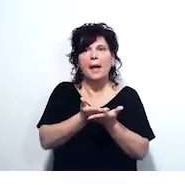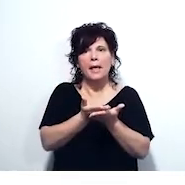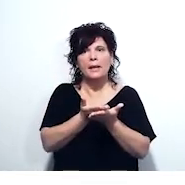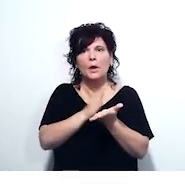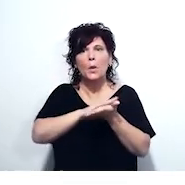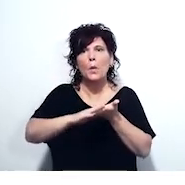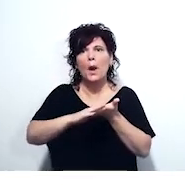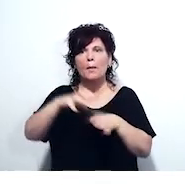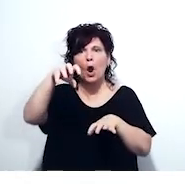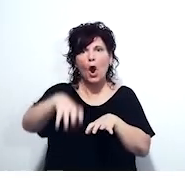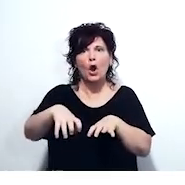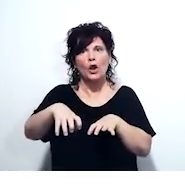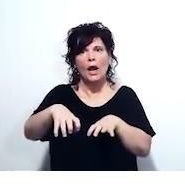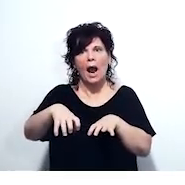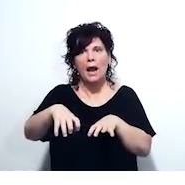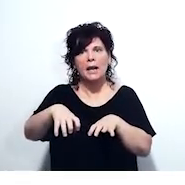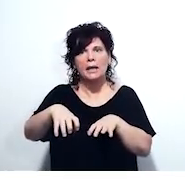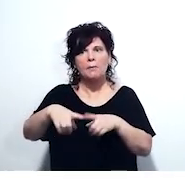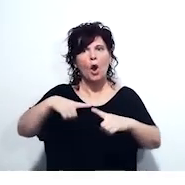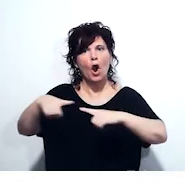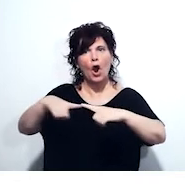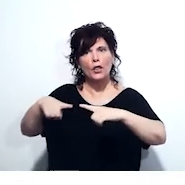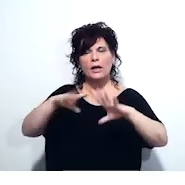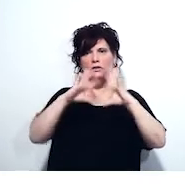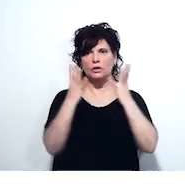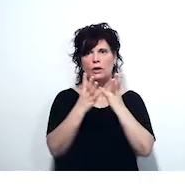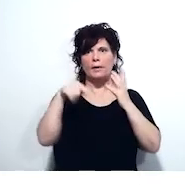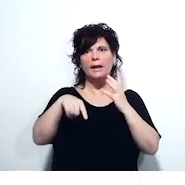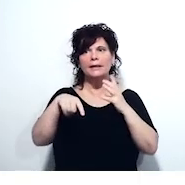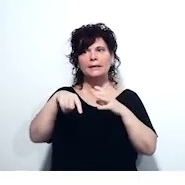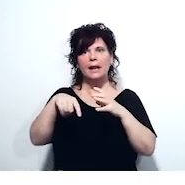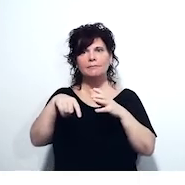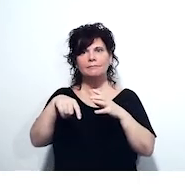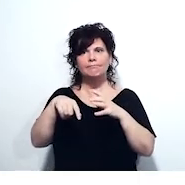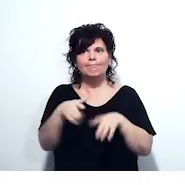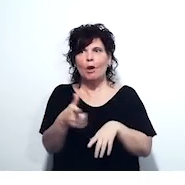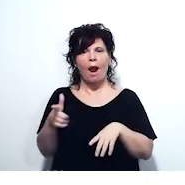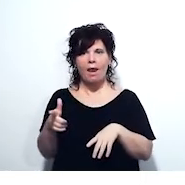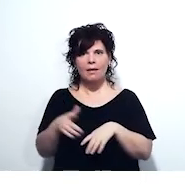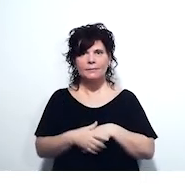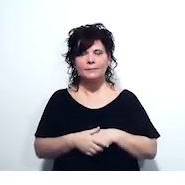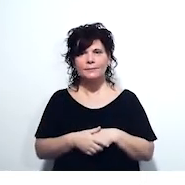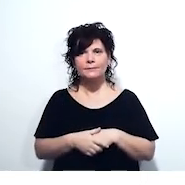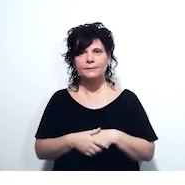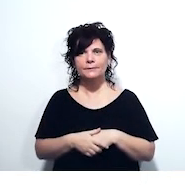nuevo organismo internacional que desempeñe un papel de coordinación global. Este organismo internacional no existe todavía.